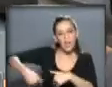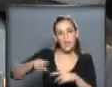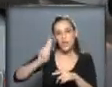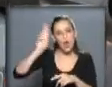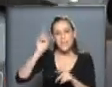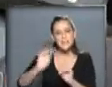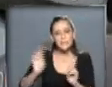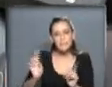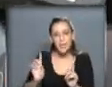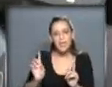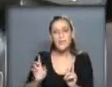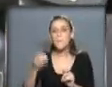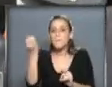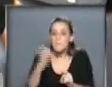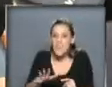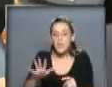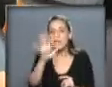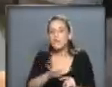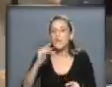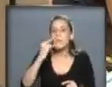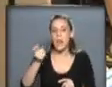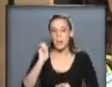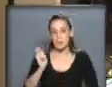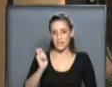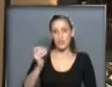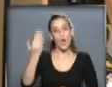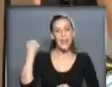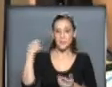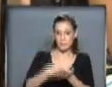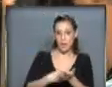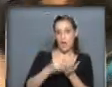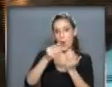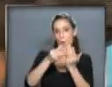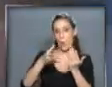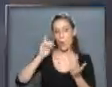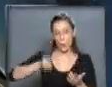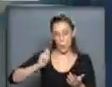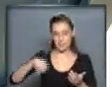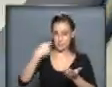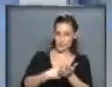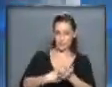obstaculice, eventualmente perderá esos 500.000 pesos que el juez le ha puesto como fianza.